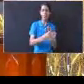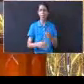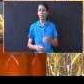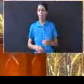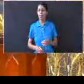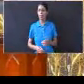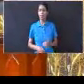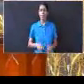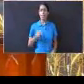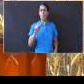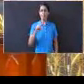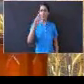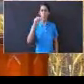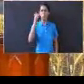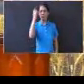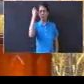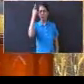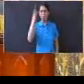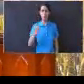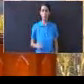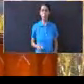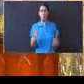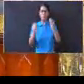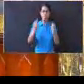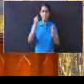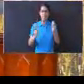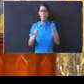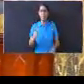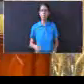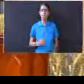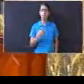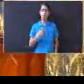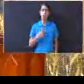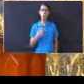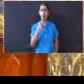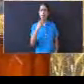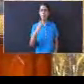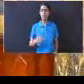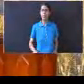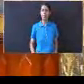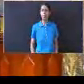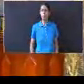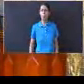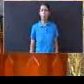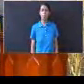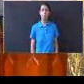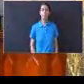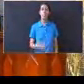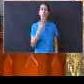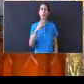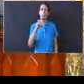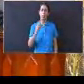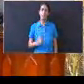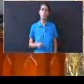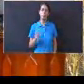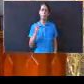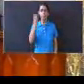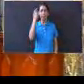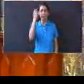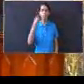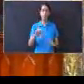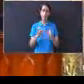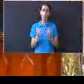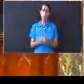No sabe manejar. Este sabe. Esta esposa sabe, ¿verdad? Los hijos saben también cómo las esposas alegan cuando alguien no